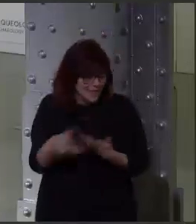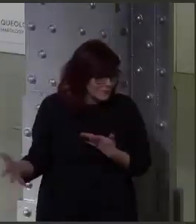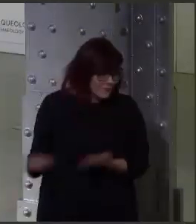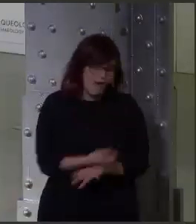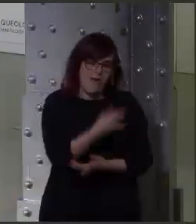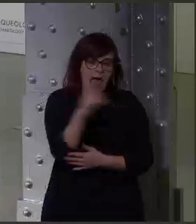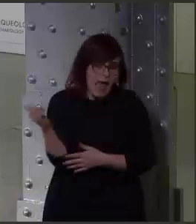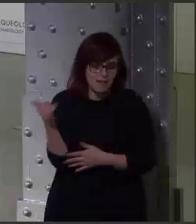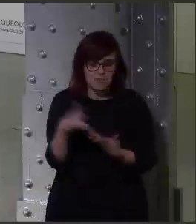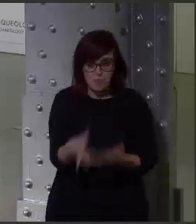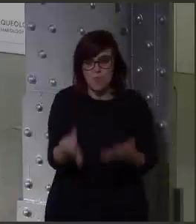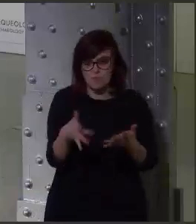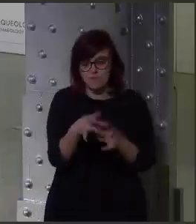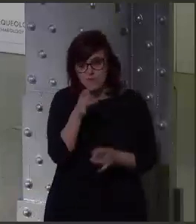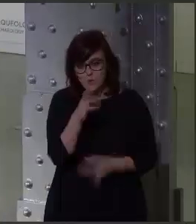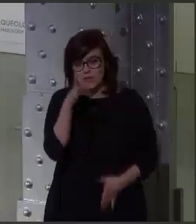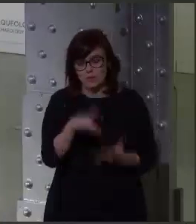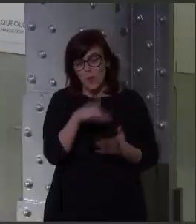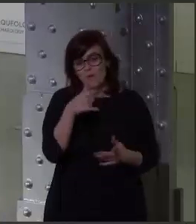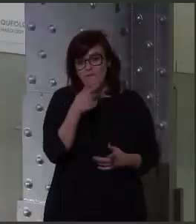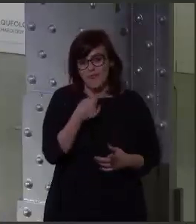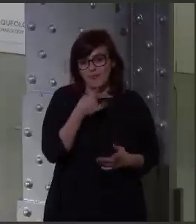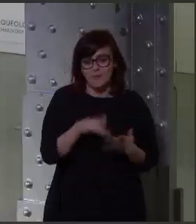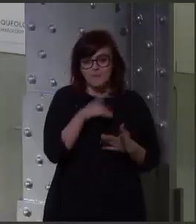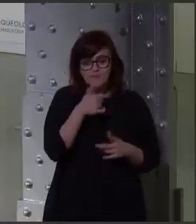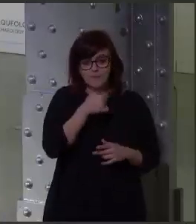todo el mundo tiene, porque afortunadamente son mucho más